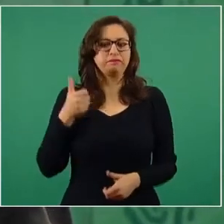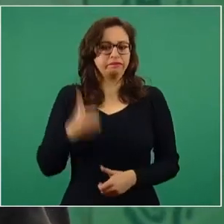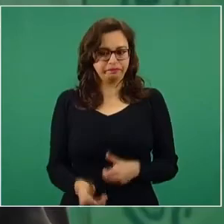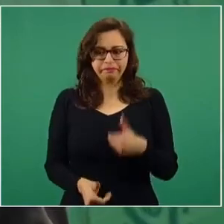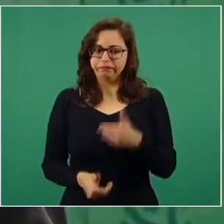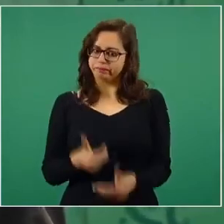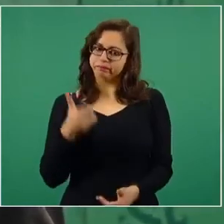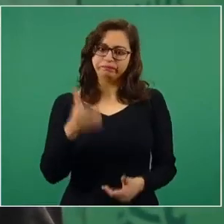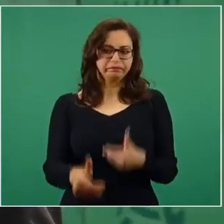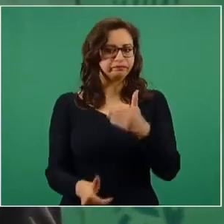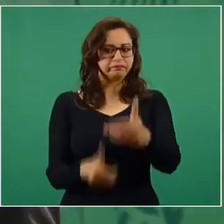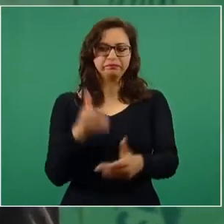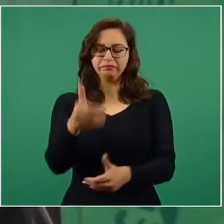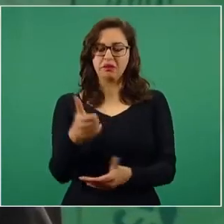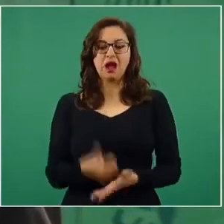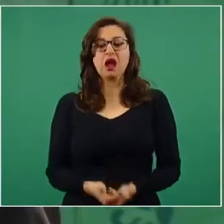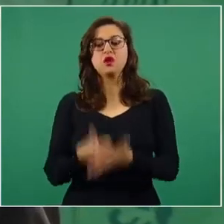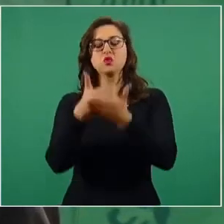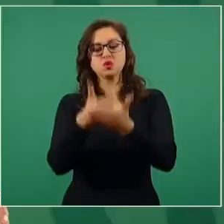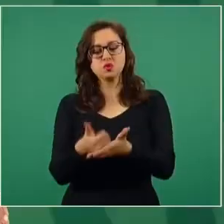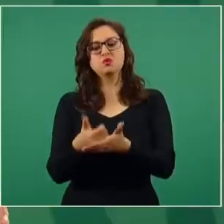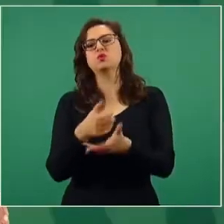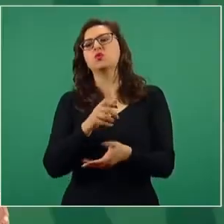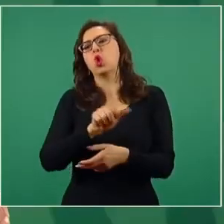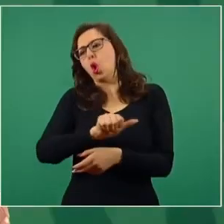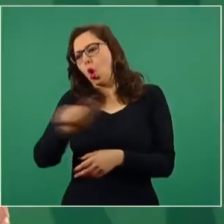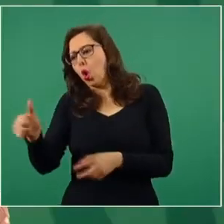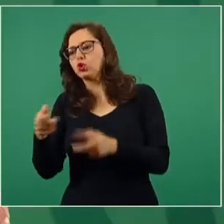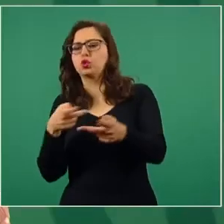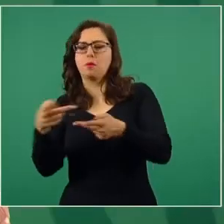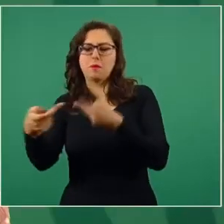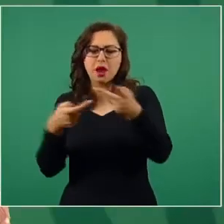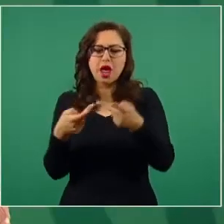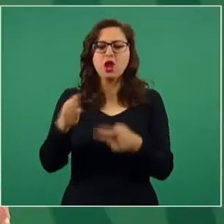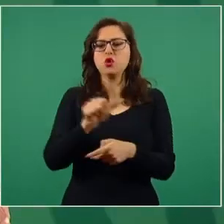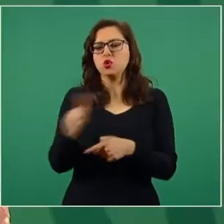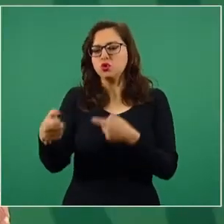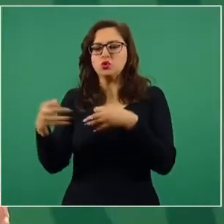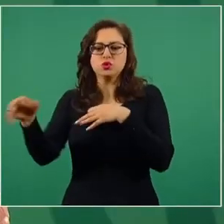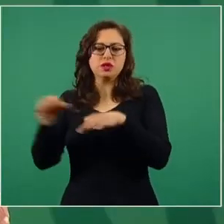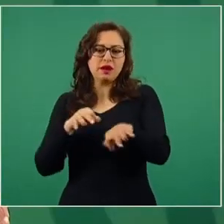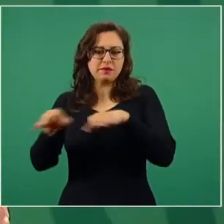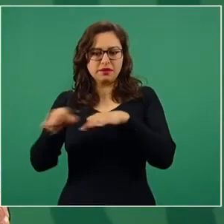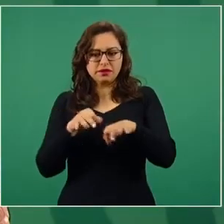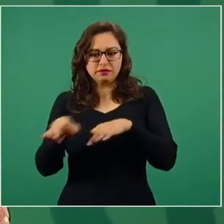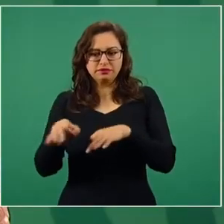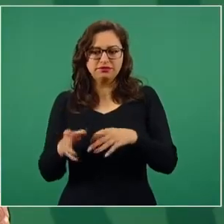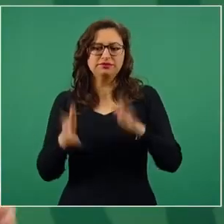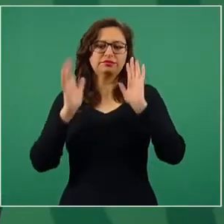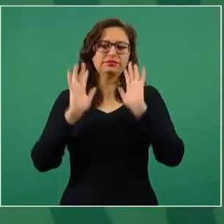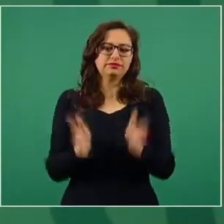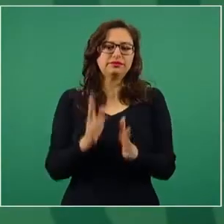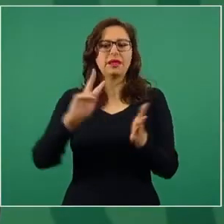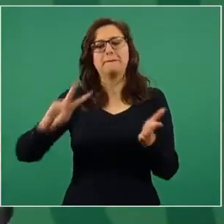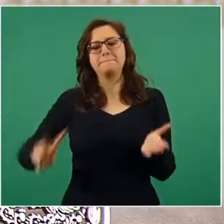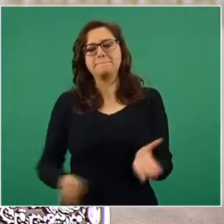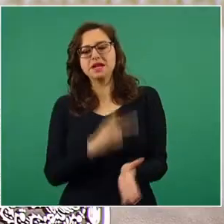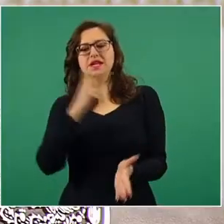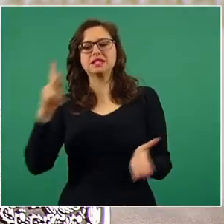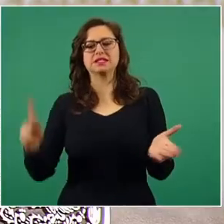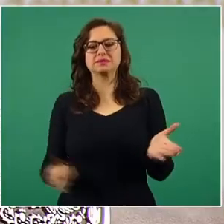cosas. Ya hemos hablado mucho de que lo